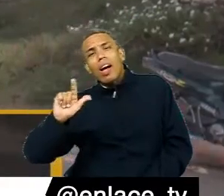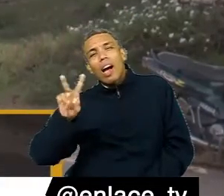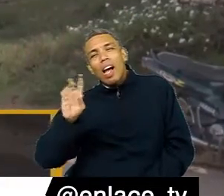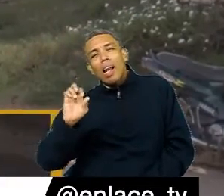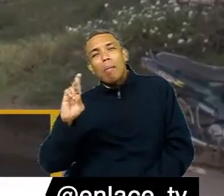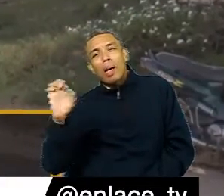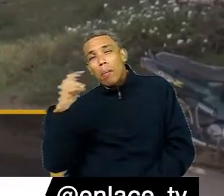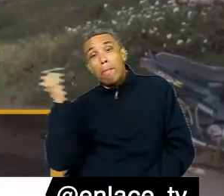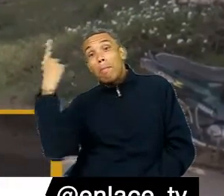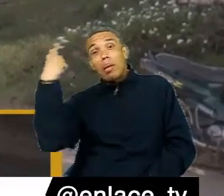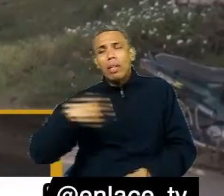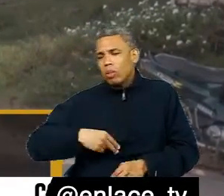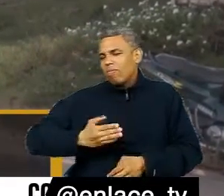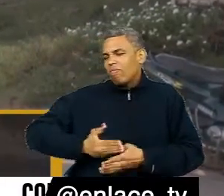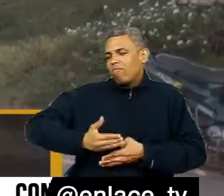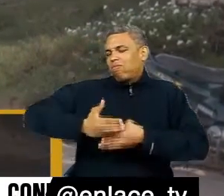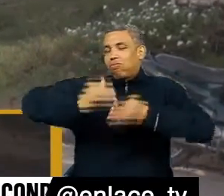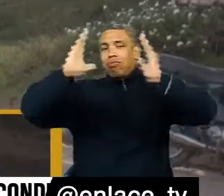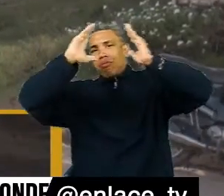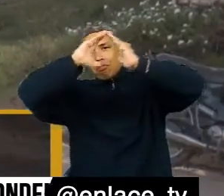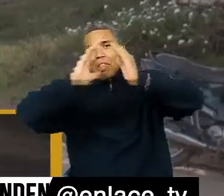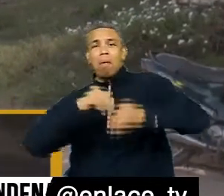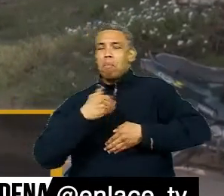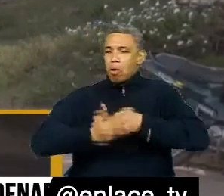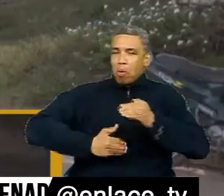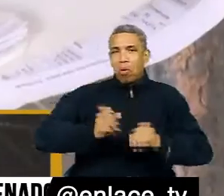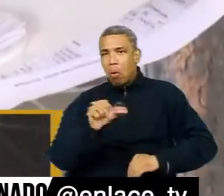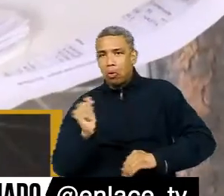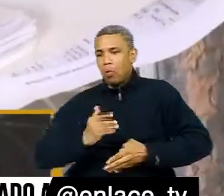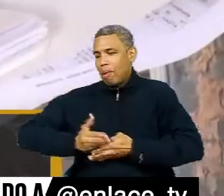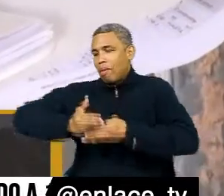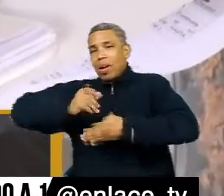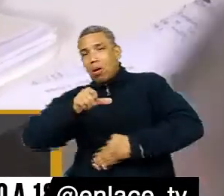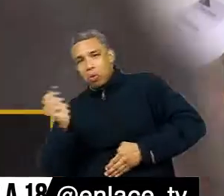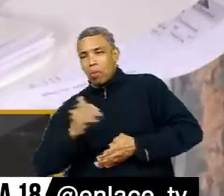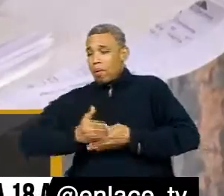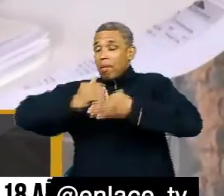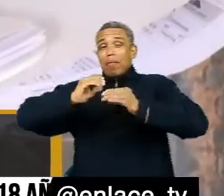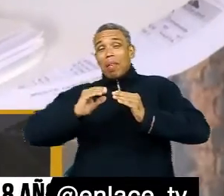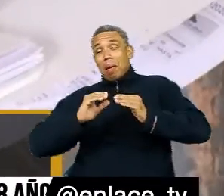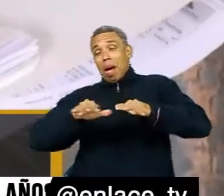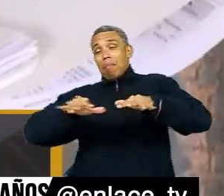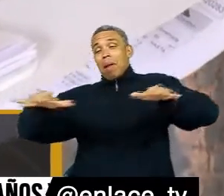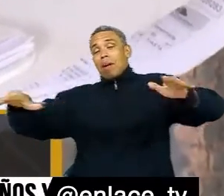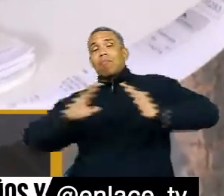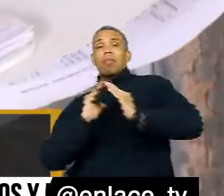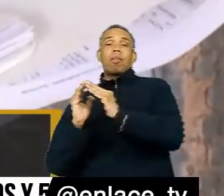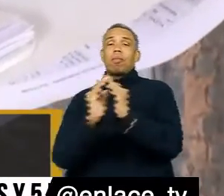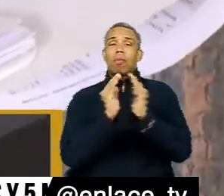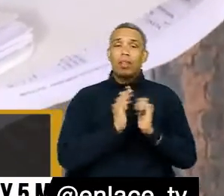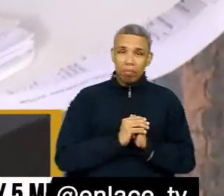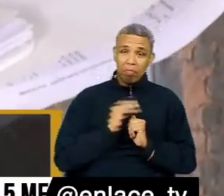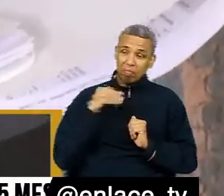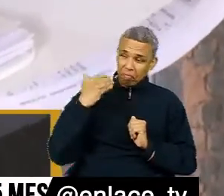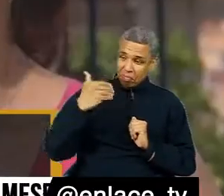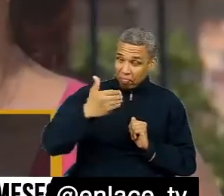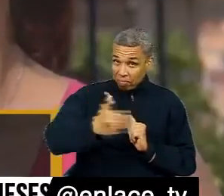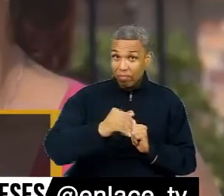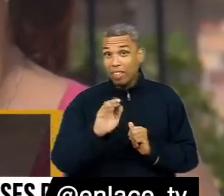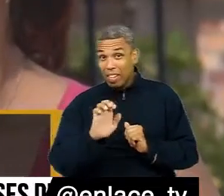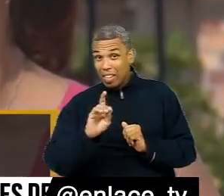el 2011 ya la alcaldía nos legalizó el barrio a nivel urbanístico. Entonces estamos en